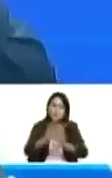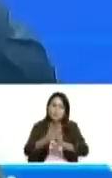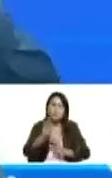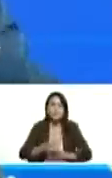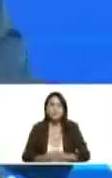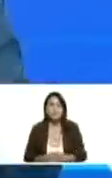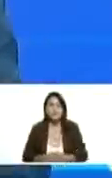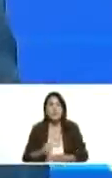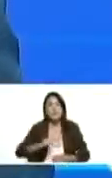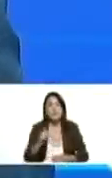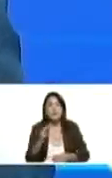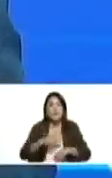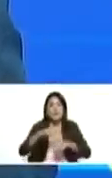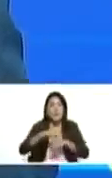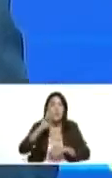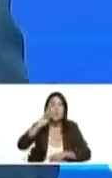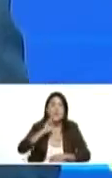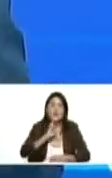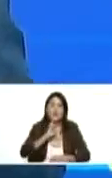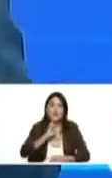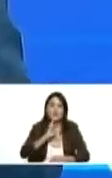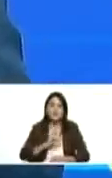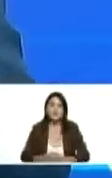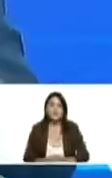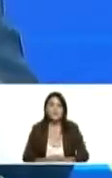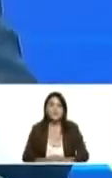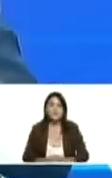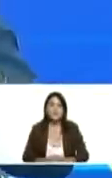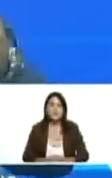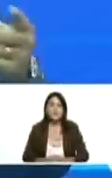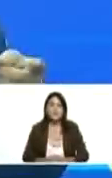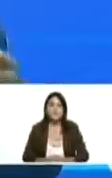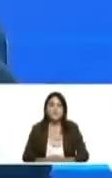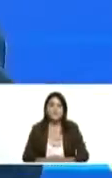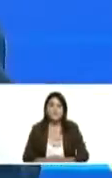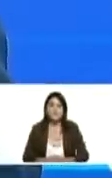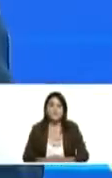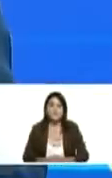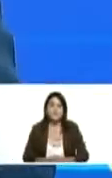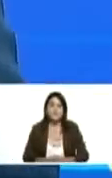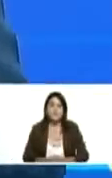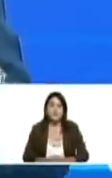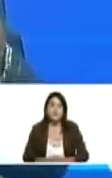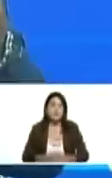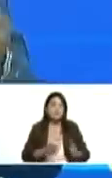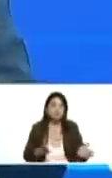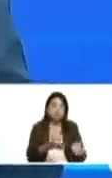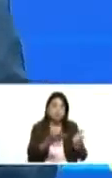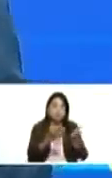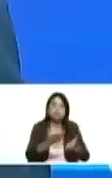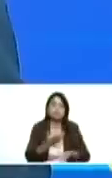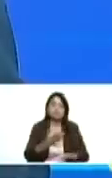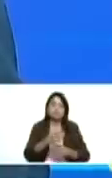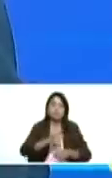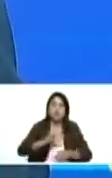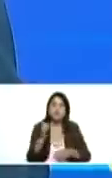Policía Nacional Bolivariana, el fortalecimiento de las policías estatales, de las policías